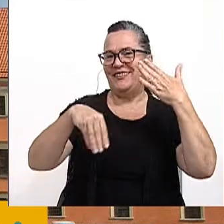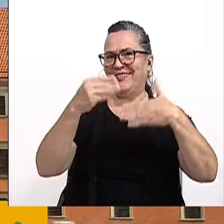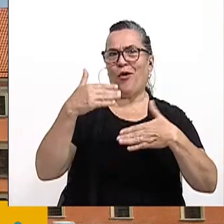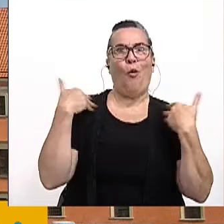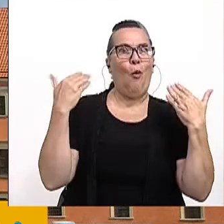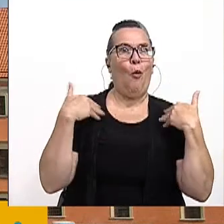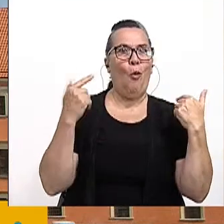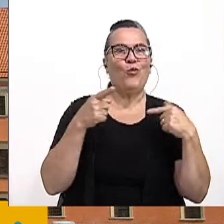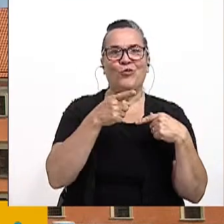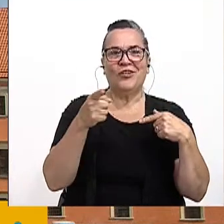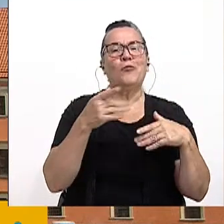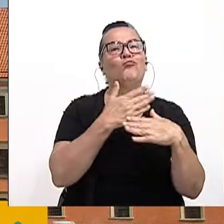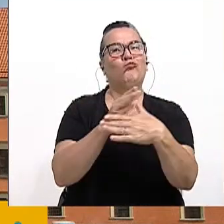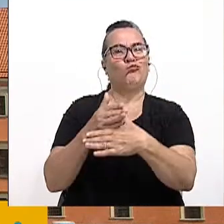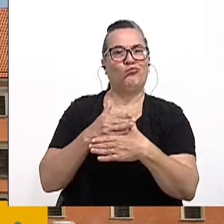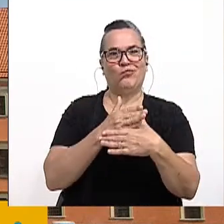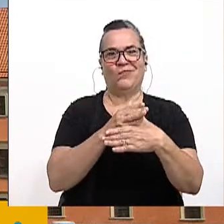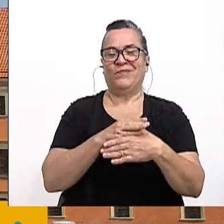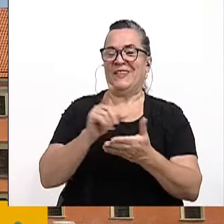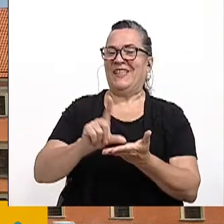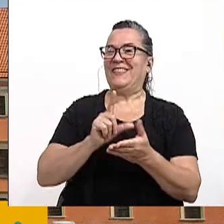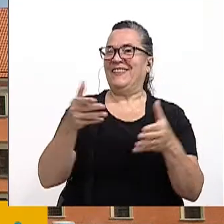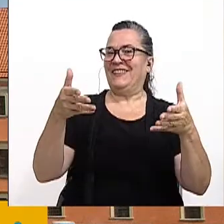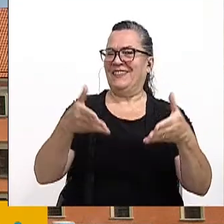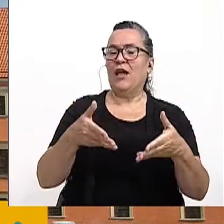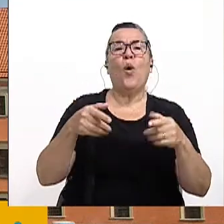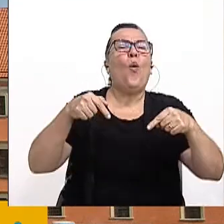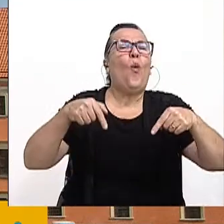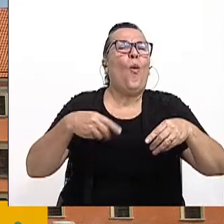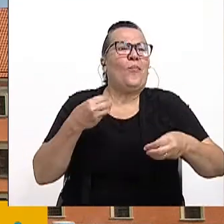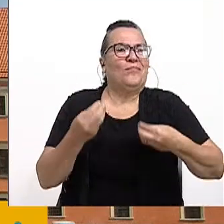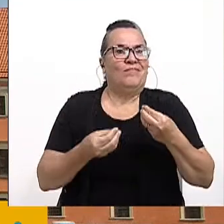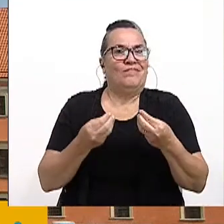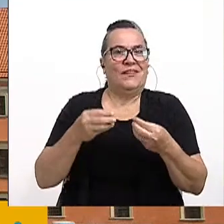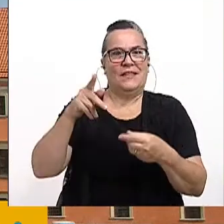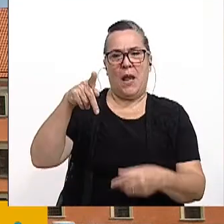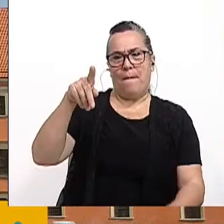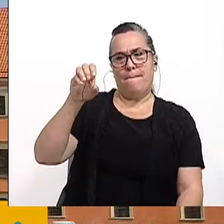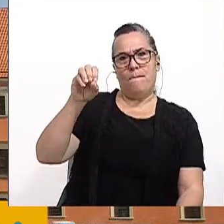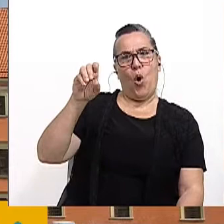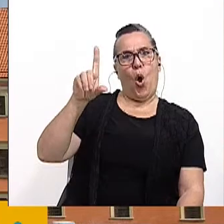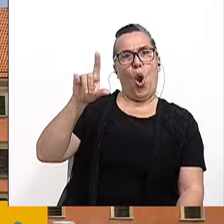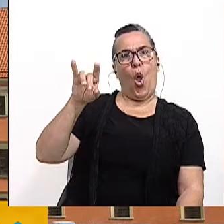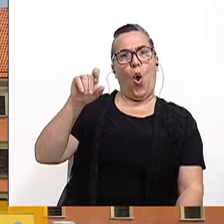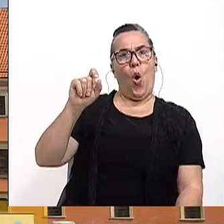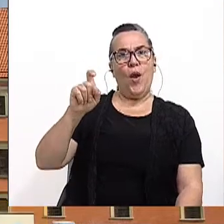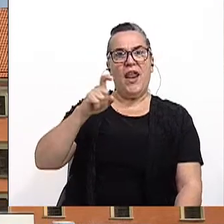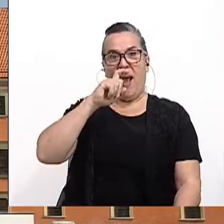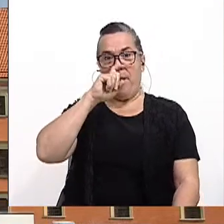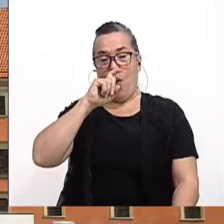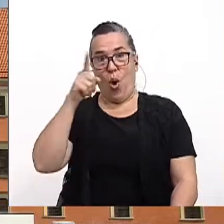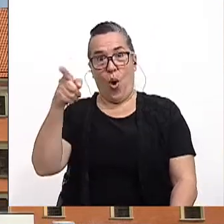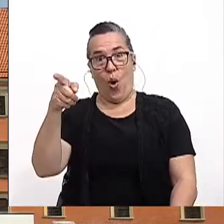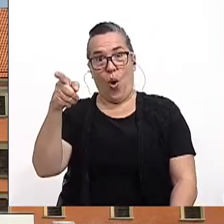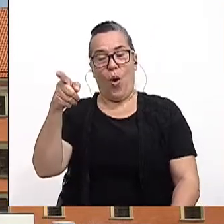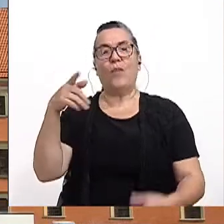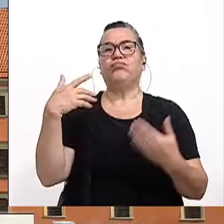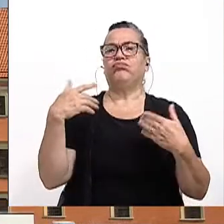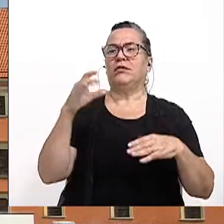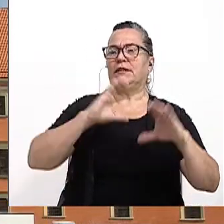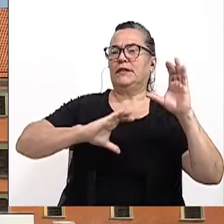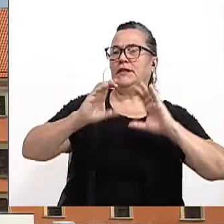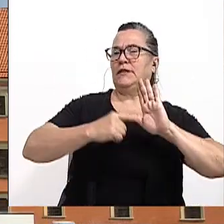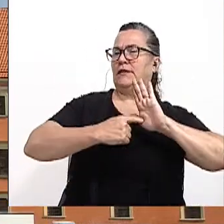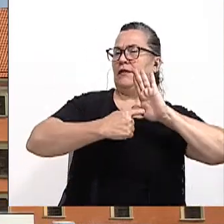de que sigan compartiendo esta clase. Hoy nos encontramos desde Polonia y estoy representando a la